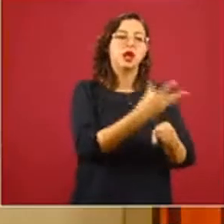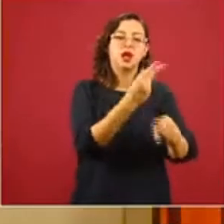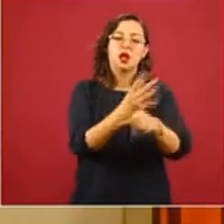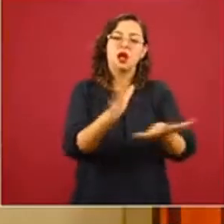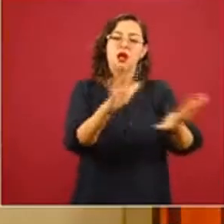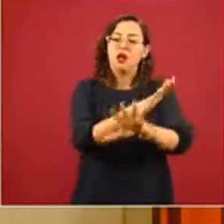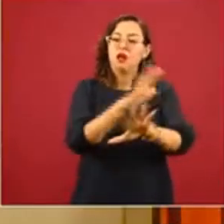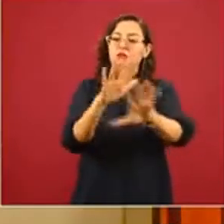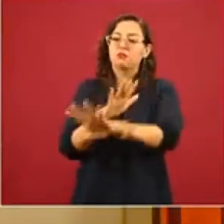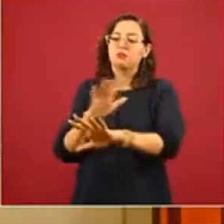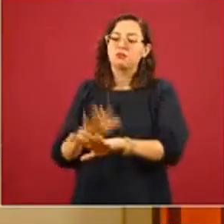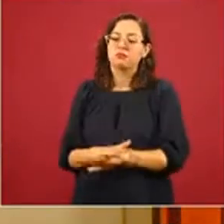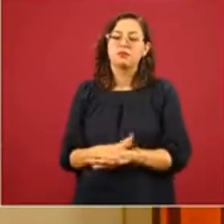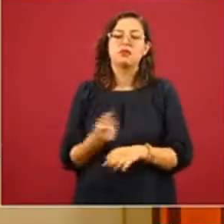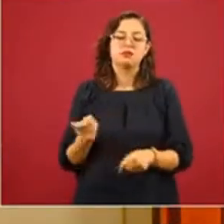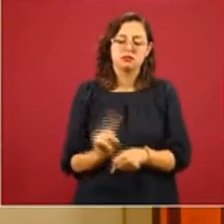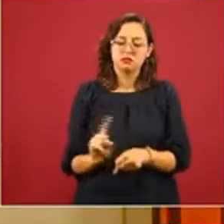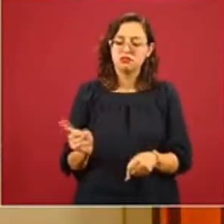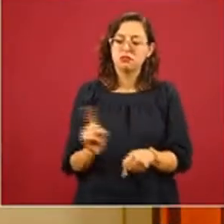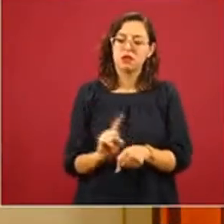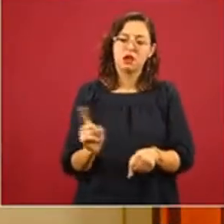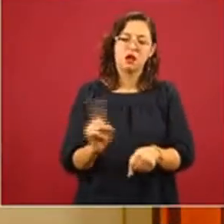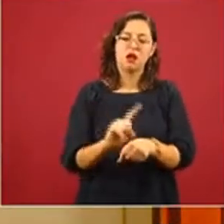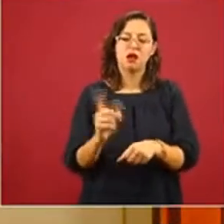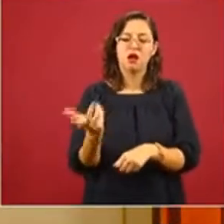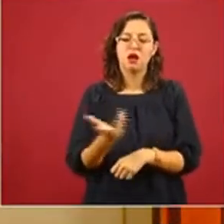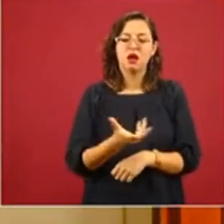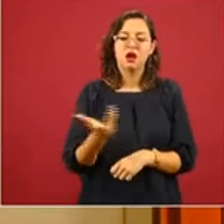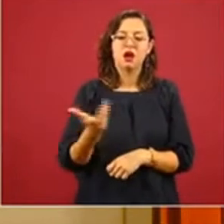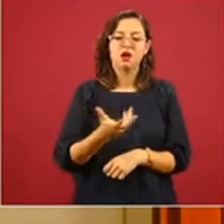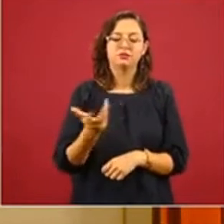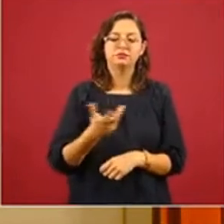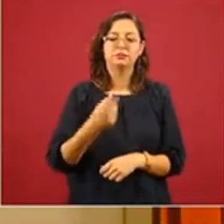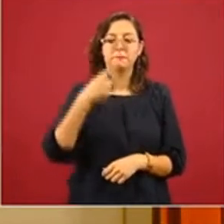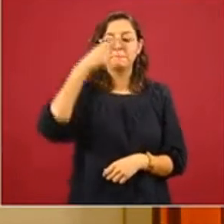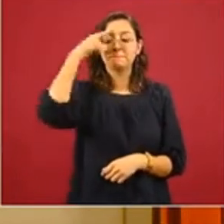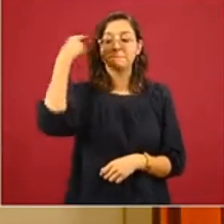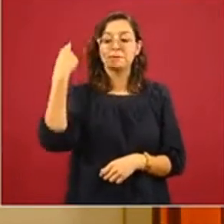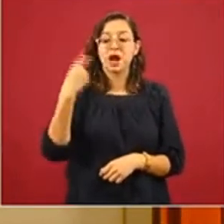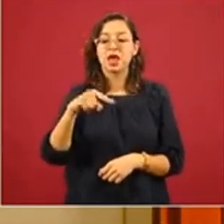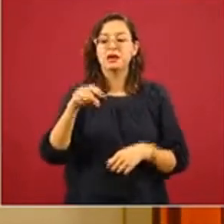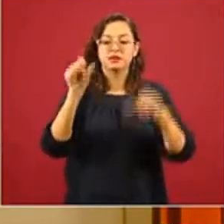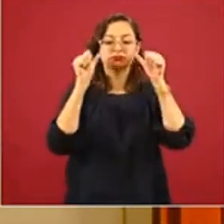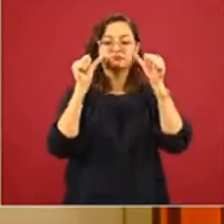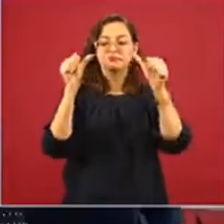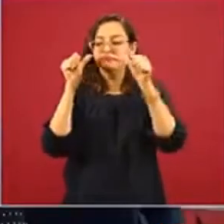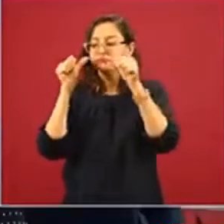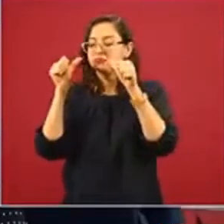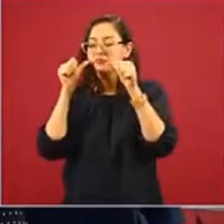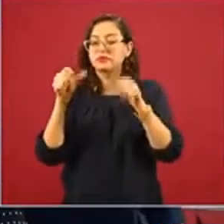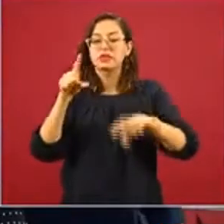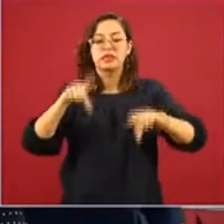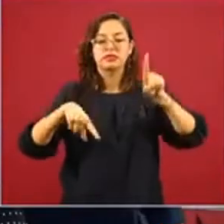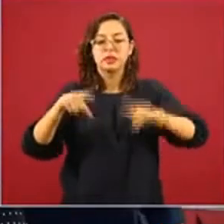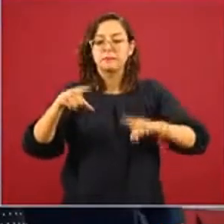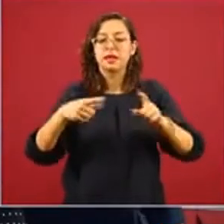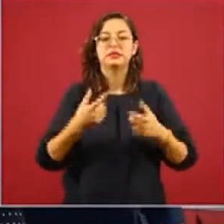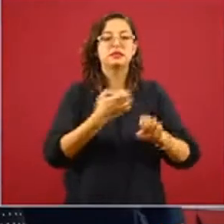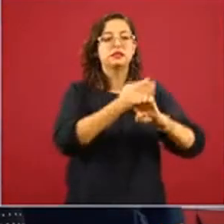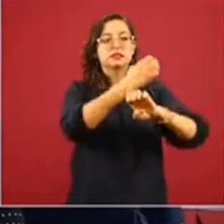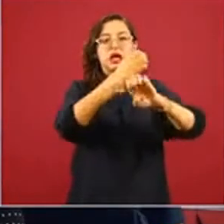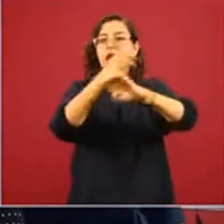camas, precisamente se llevan a cabo día con día en función de la necesidad que se esté teniendo en